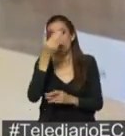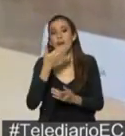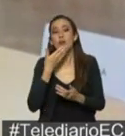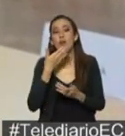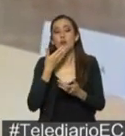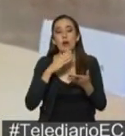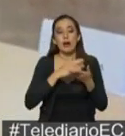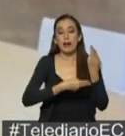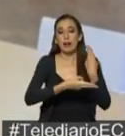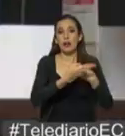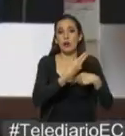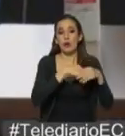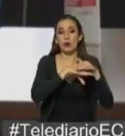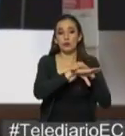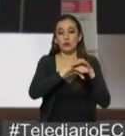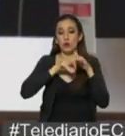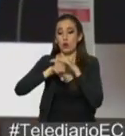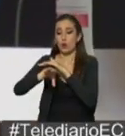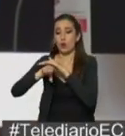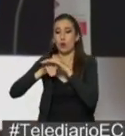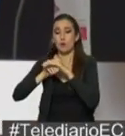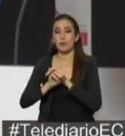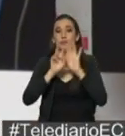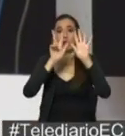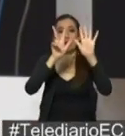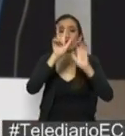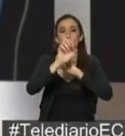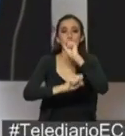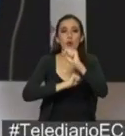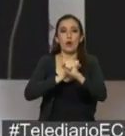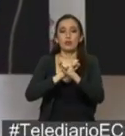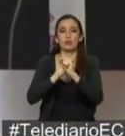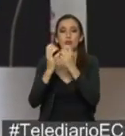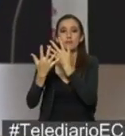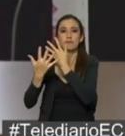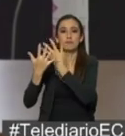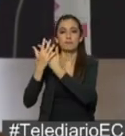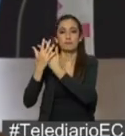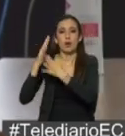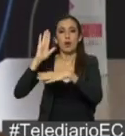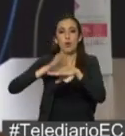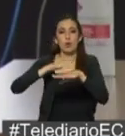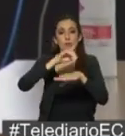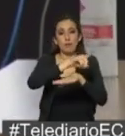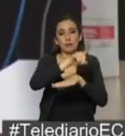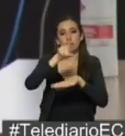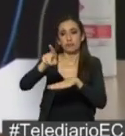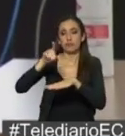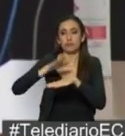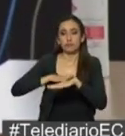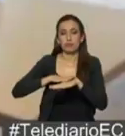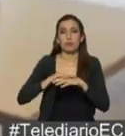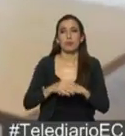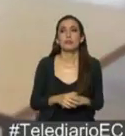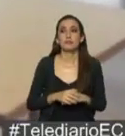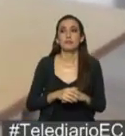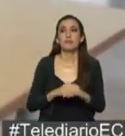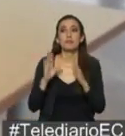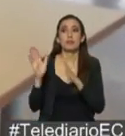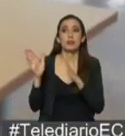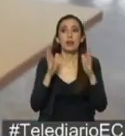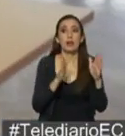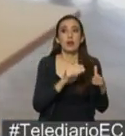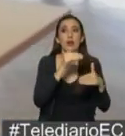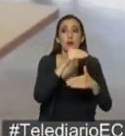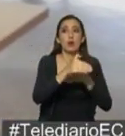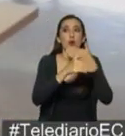agravado y se les sentenció a 8 años de prisión en calidad de autores mediatos de este delito. Al resto de los